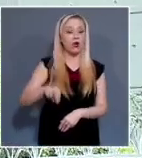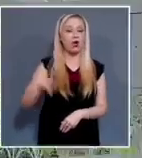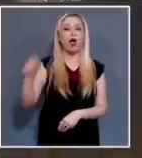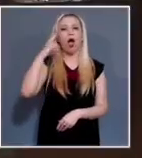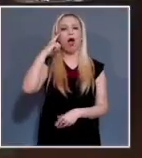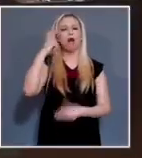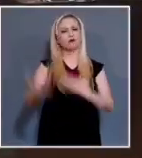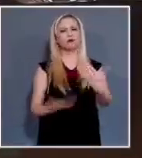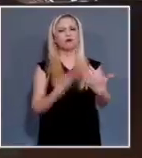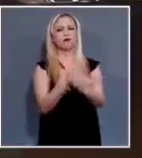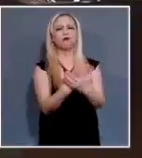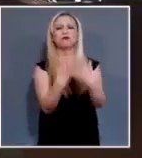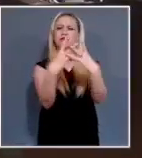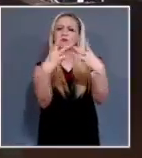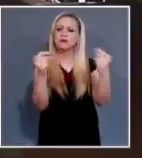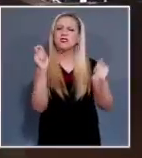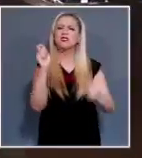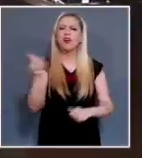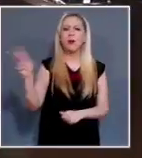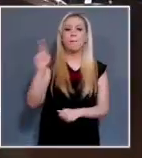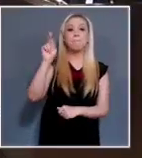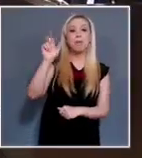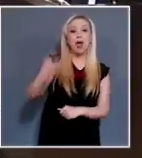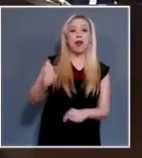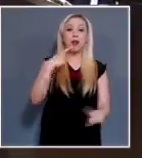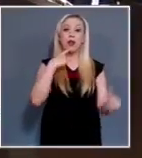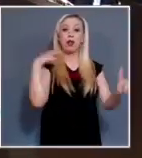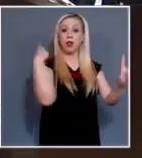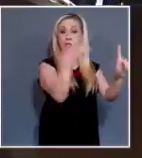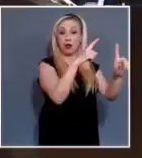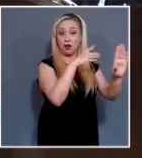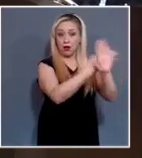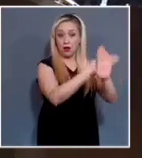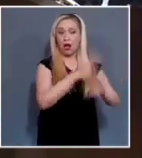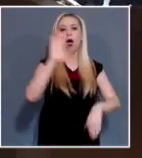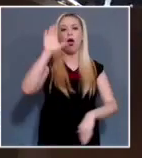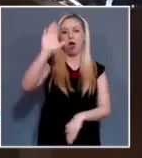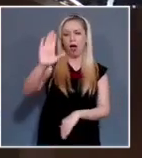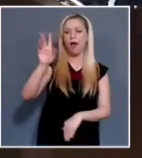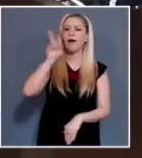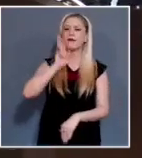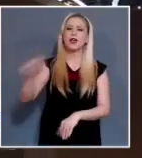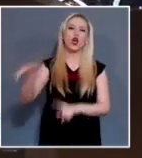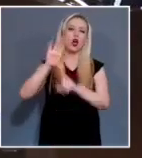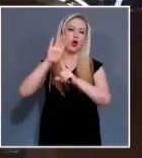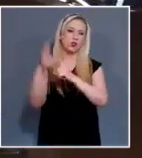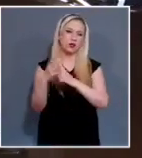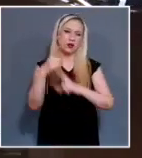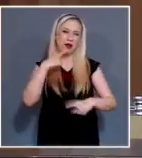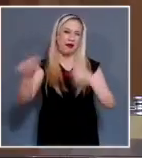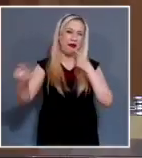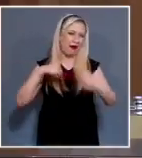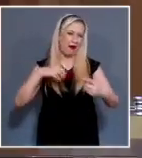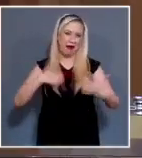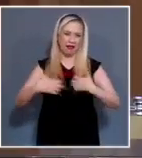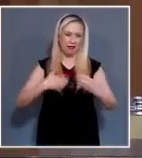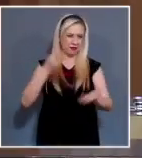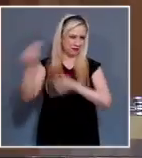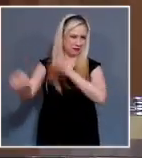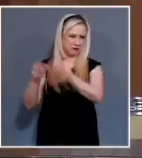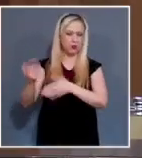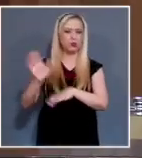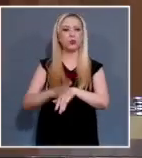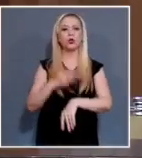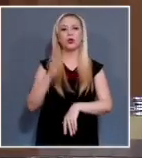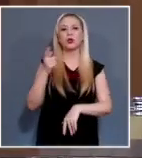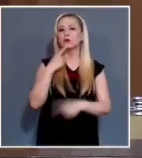recurso promovido por el PAN, en el que pide revocar el acuerdo de la Comisión de Quejas del INE, que negó el retiro del mensaje del presidente de la